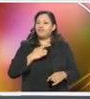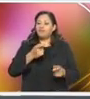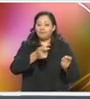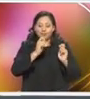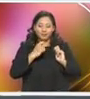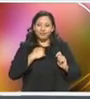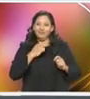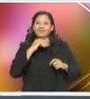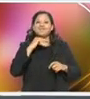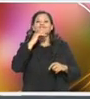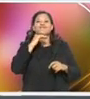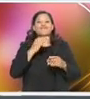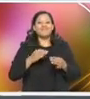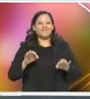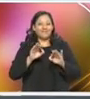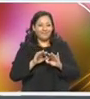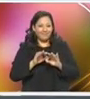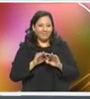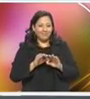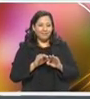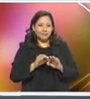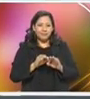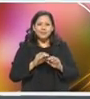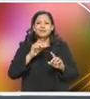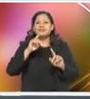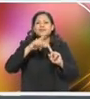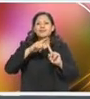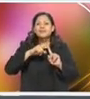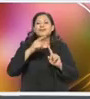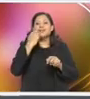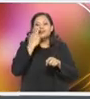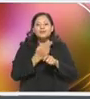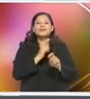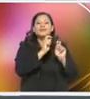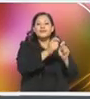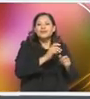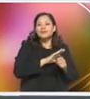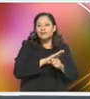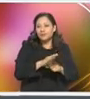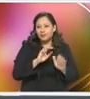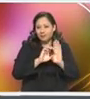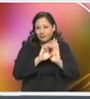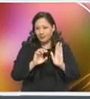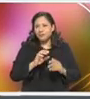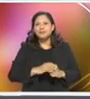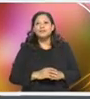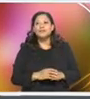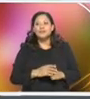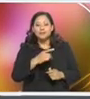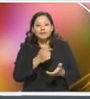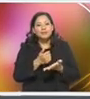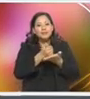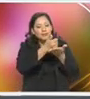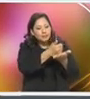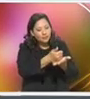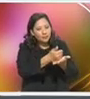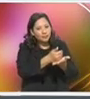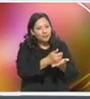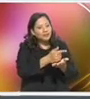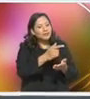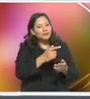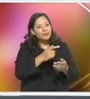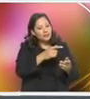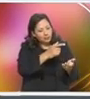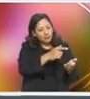importantes. ¿Y qué tareas pueden hacer? Por ejemplo, el ayudarlos a hacer una tarea de la